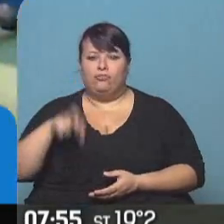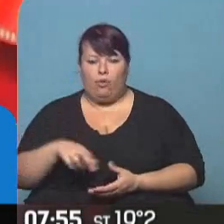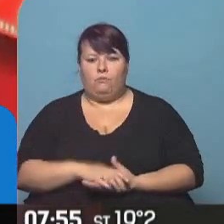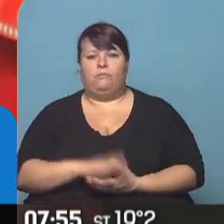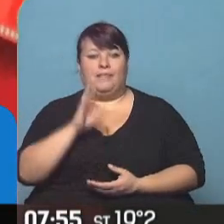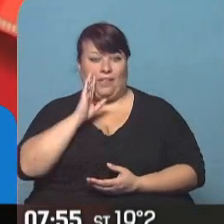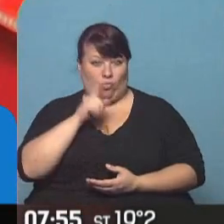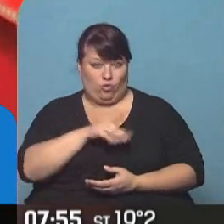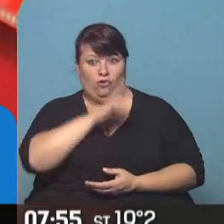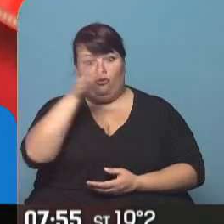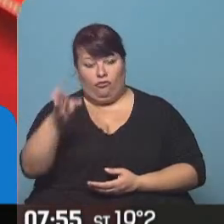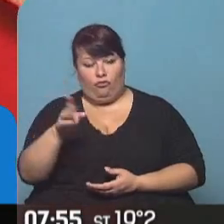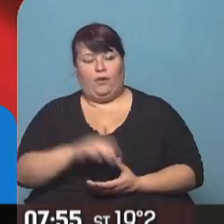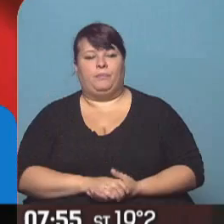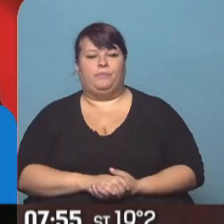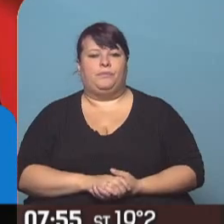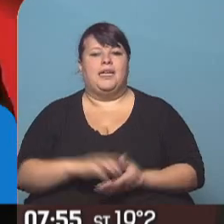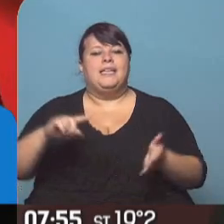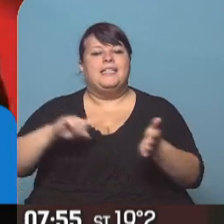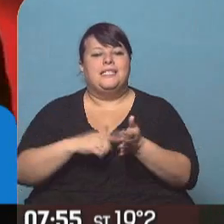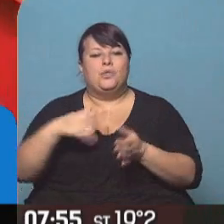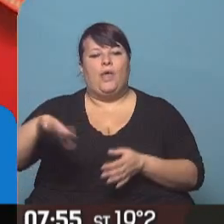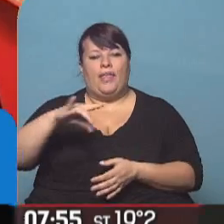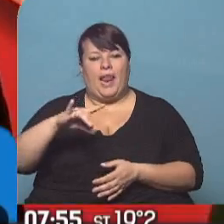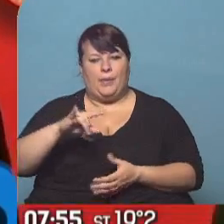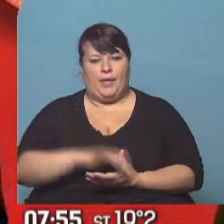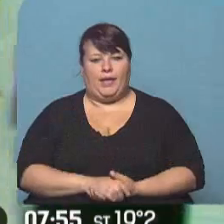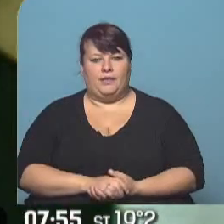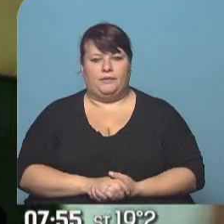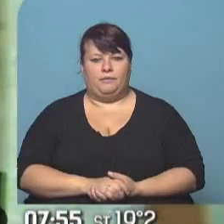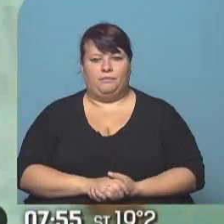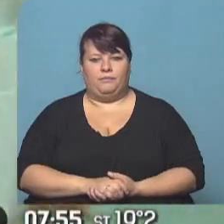de los Estados Unidos a la ciudad de Las Vegas.